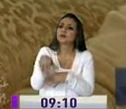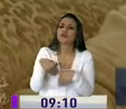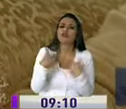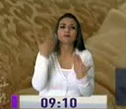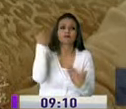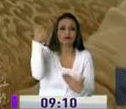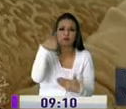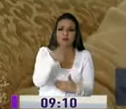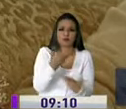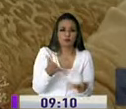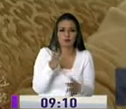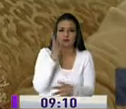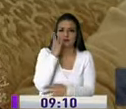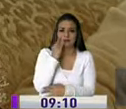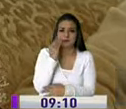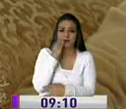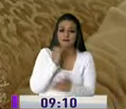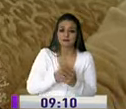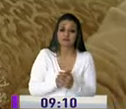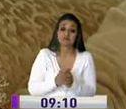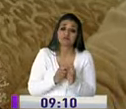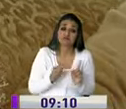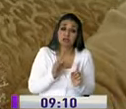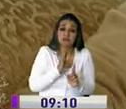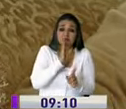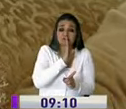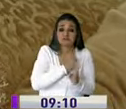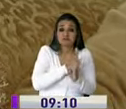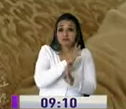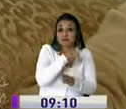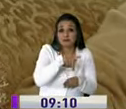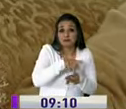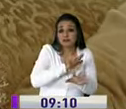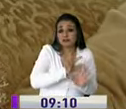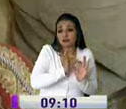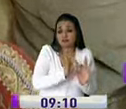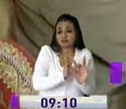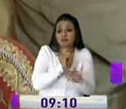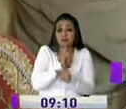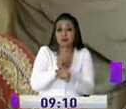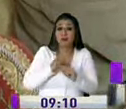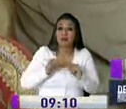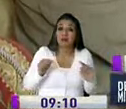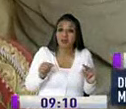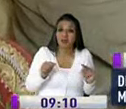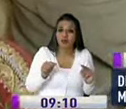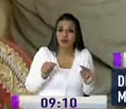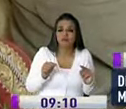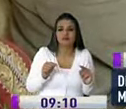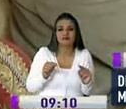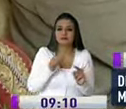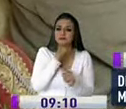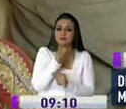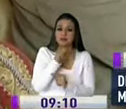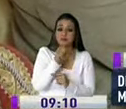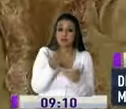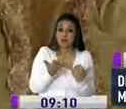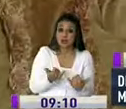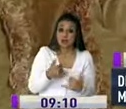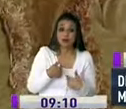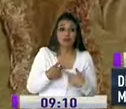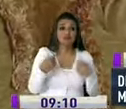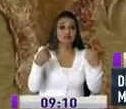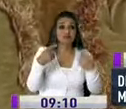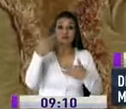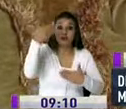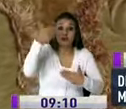política. No pretende desmerecer las cualidades profesionales de Toscanini, pero para Burbano no es el mejor momento para lanzarse a la